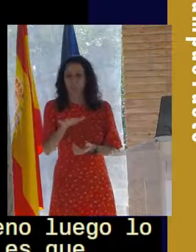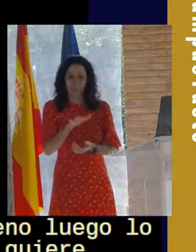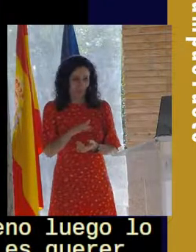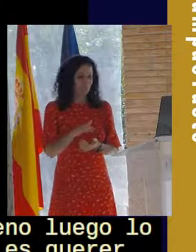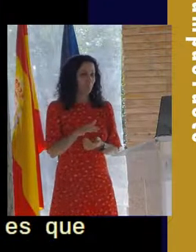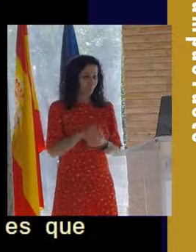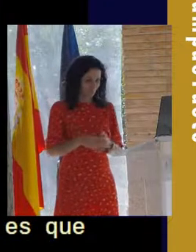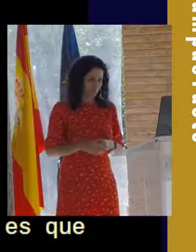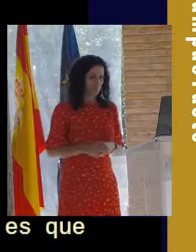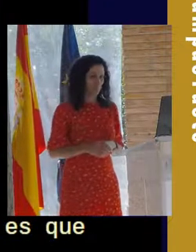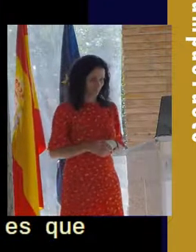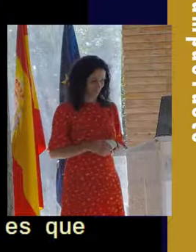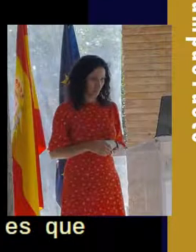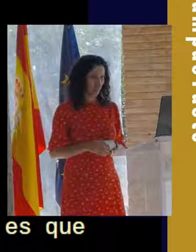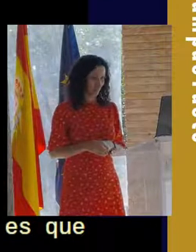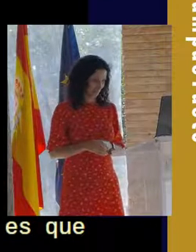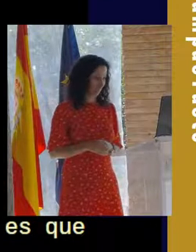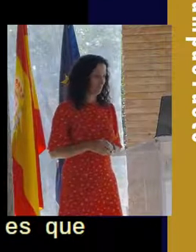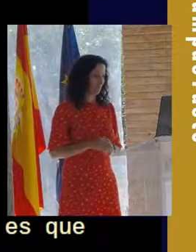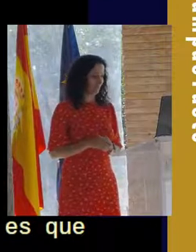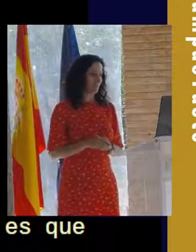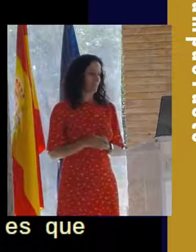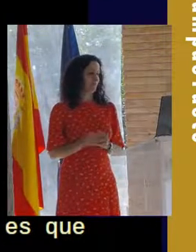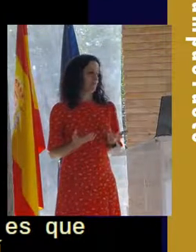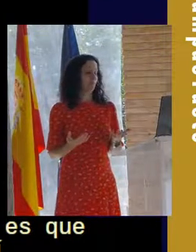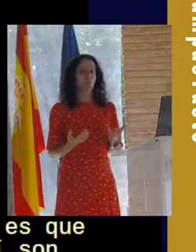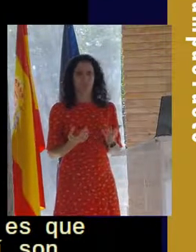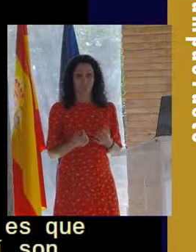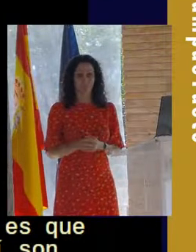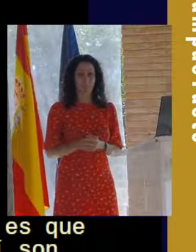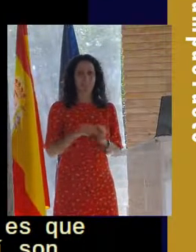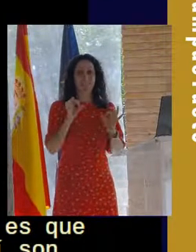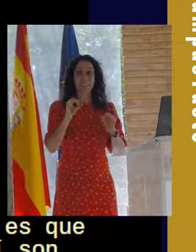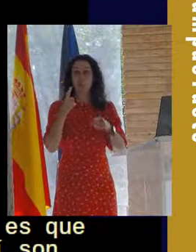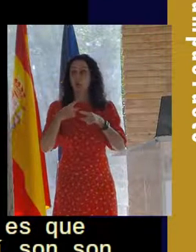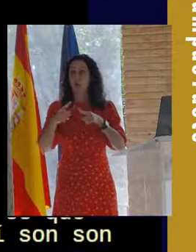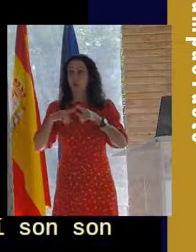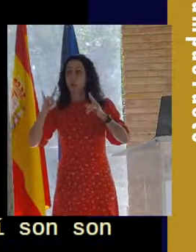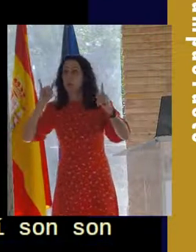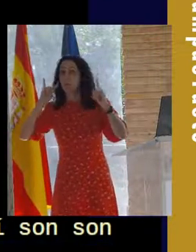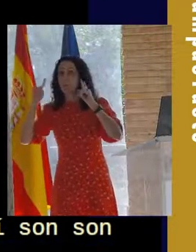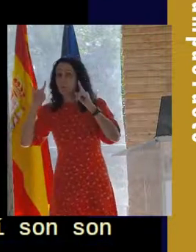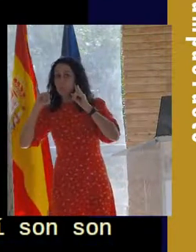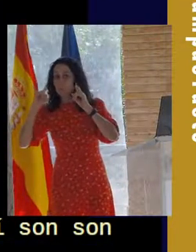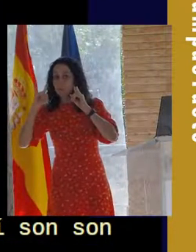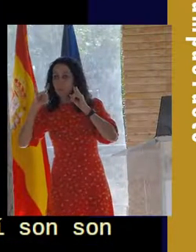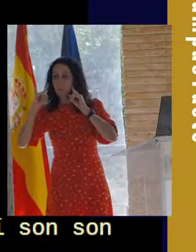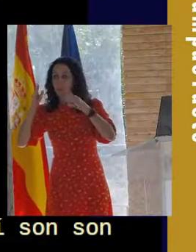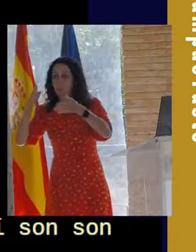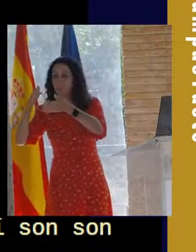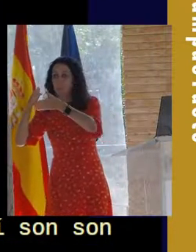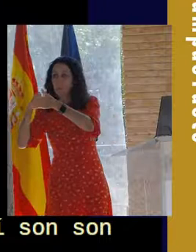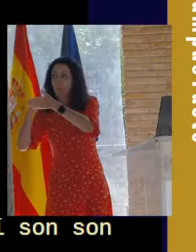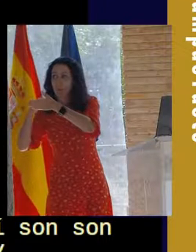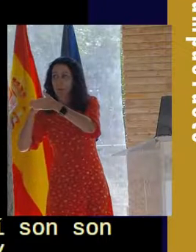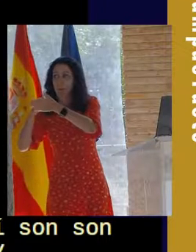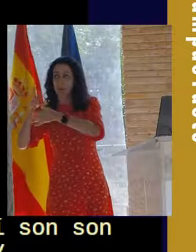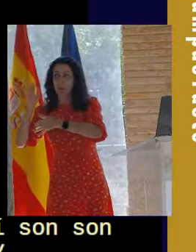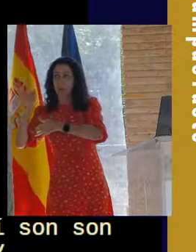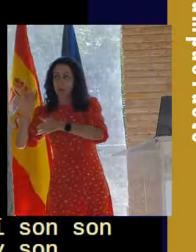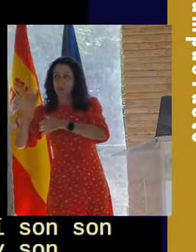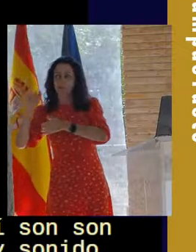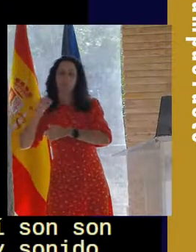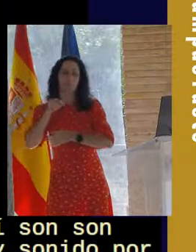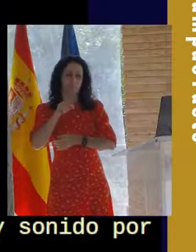dependiendo también de algunas zonas también pues sí si son son accesibles y no otras que no por ejemplo o si hay